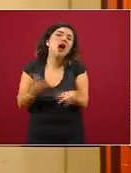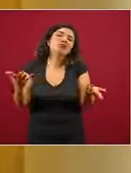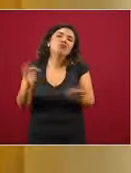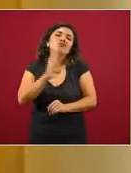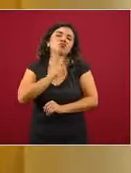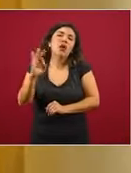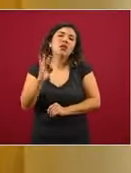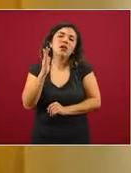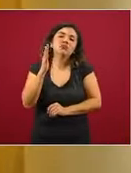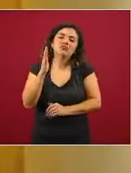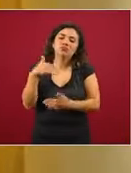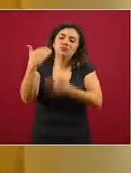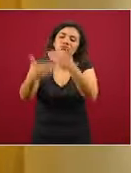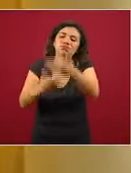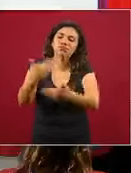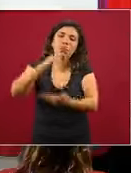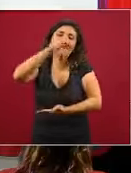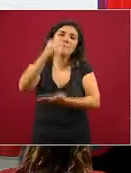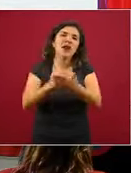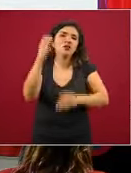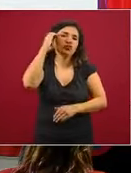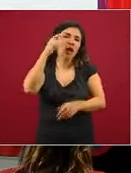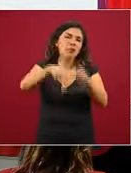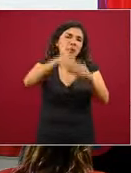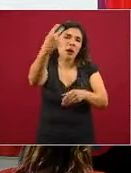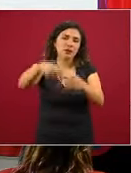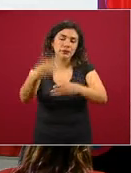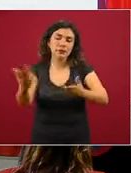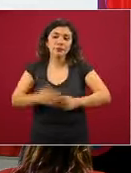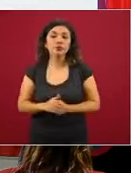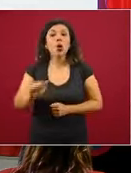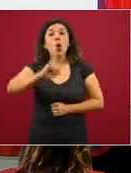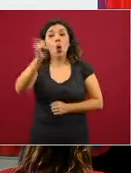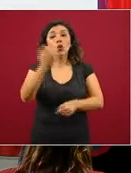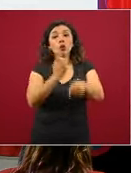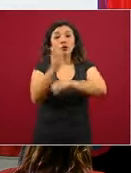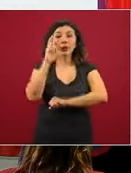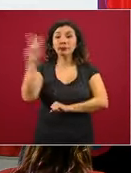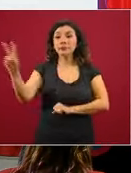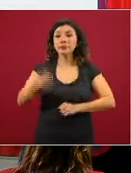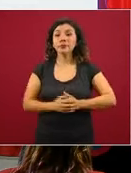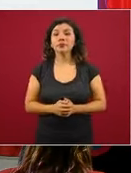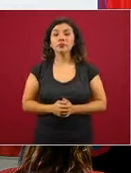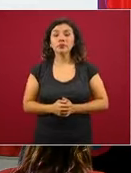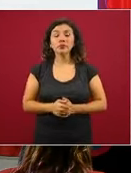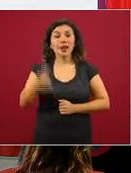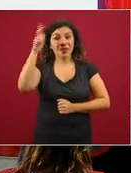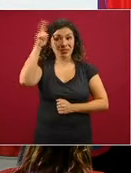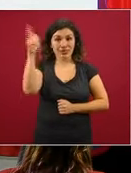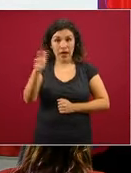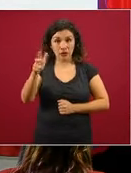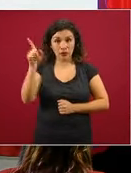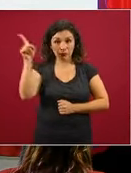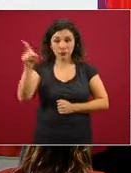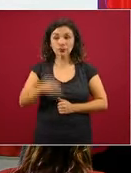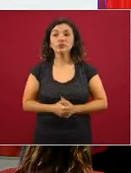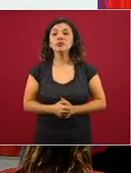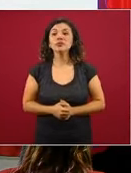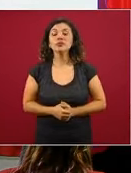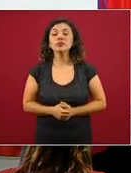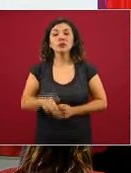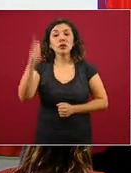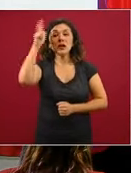eso podría reducirse. Veamos el siguiente estado. Hidalgo. Hidalgo